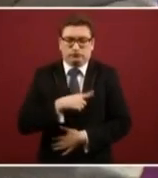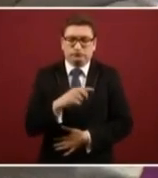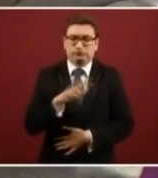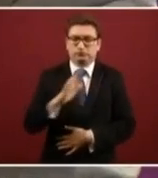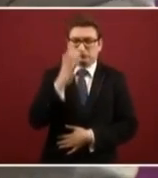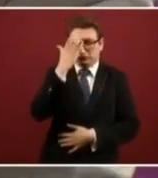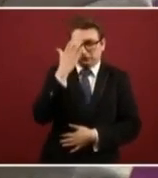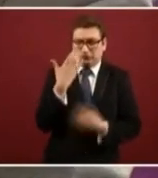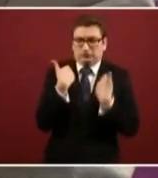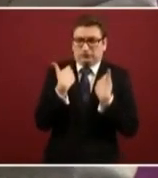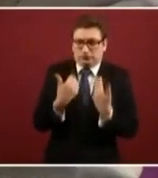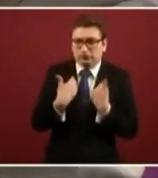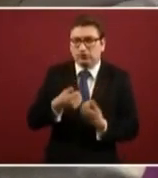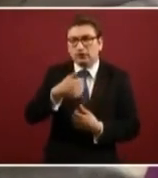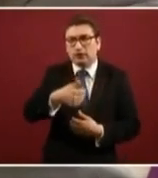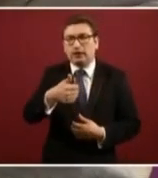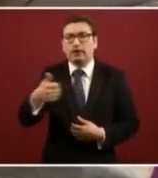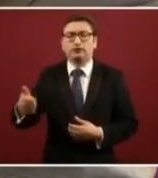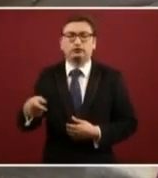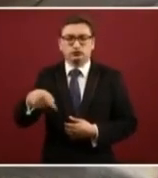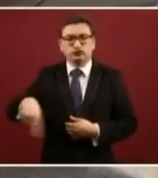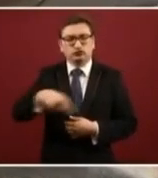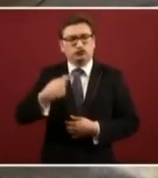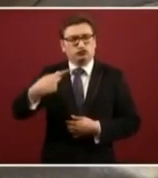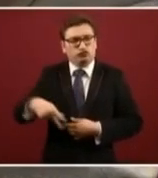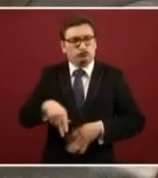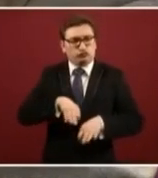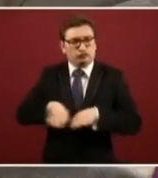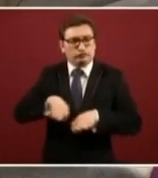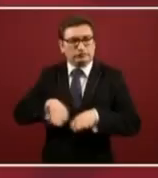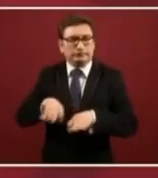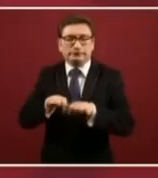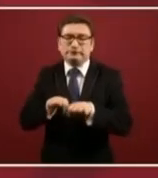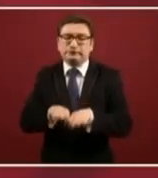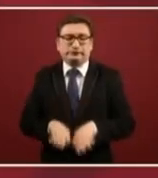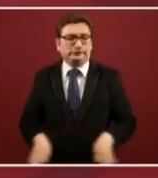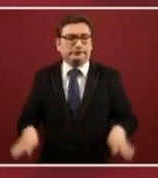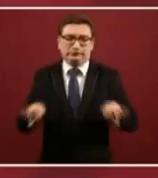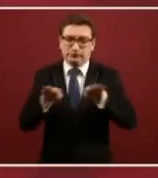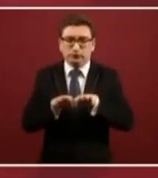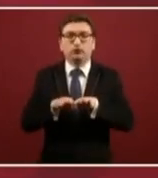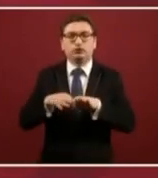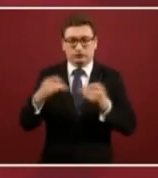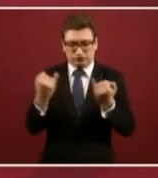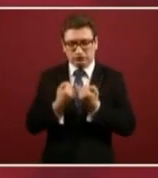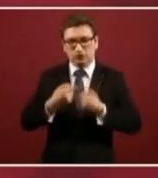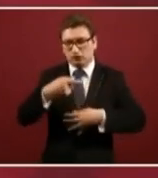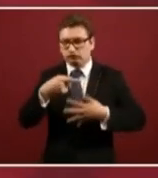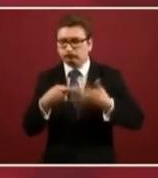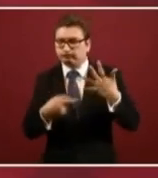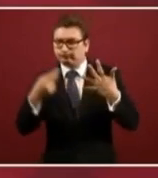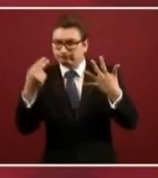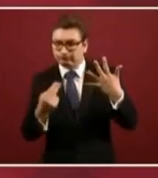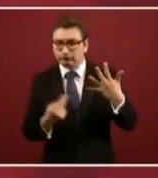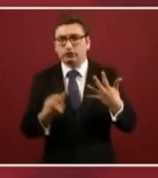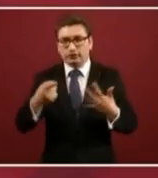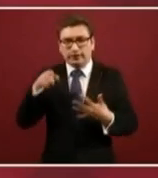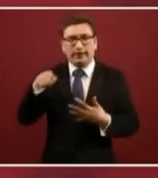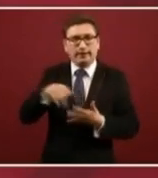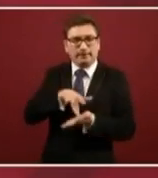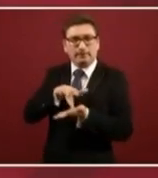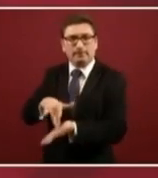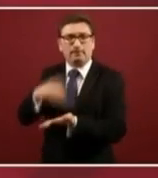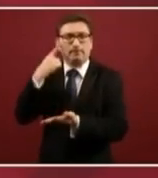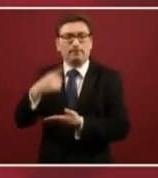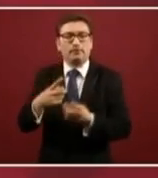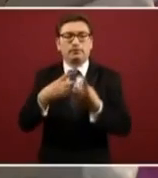que hay un potencial muy importante y sobre todo una serie de recursos particularmente importantes para el desarrollo